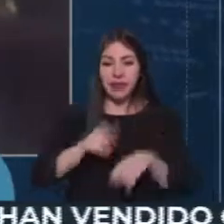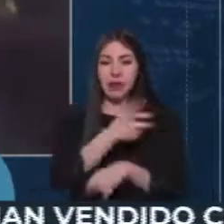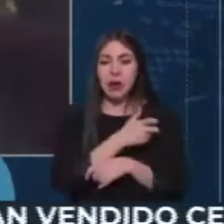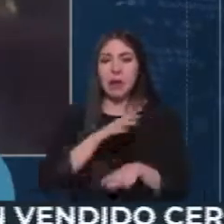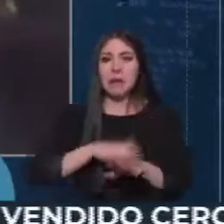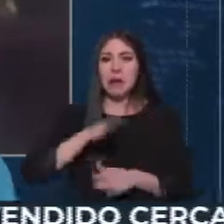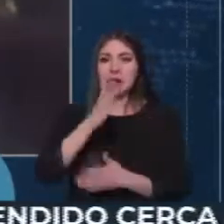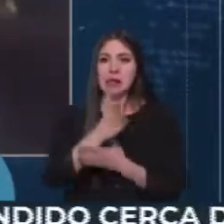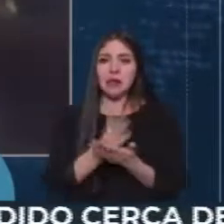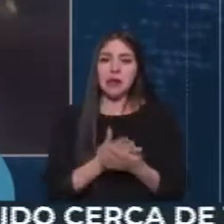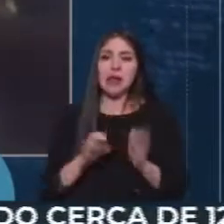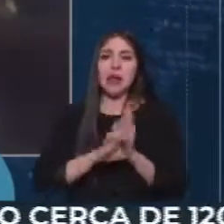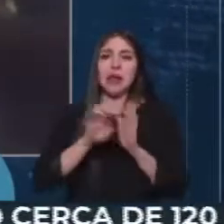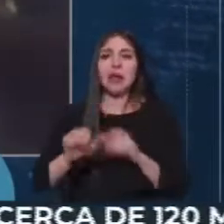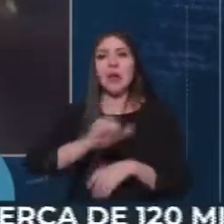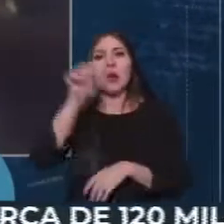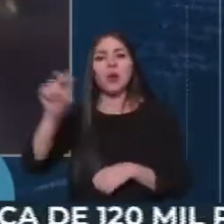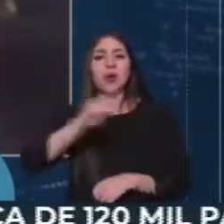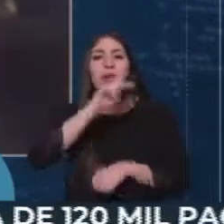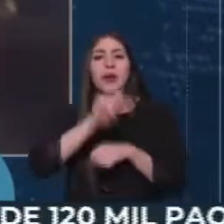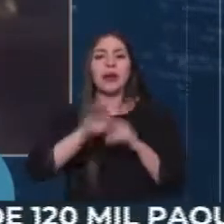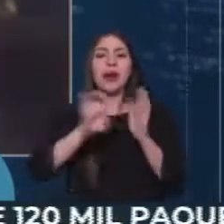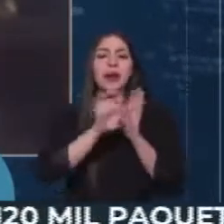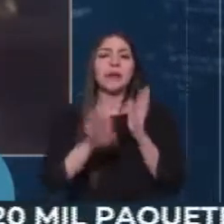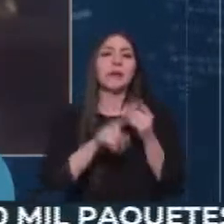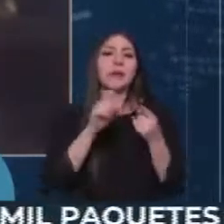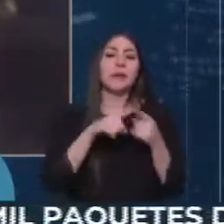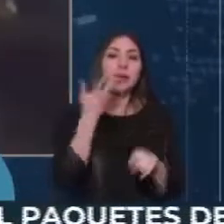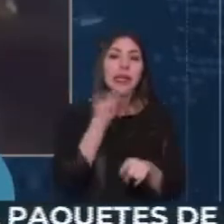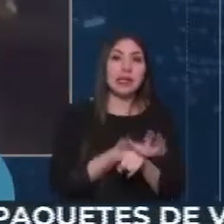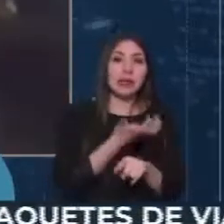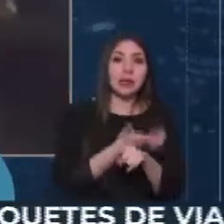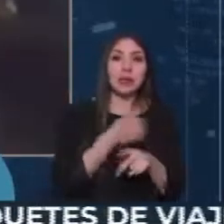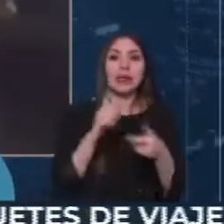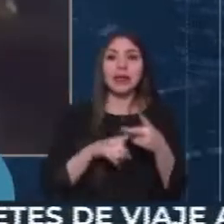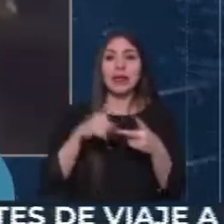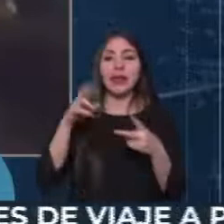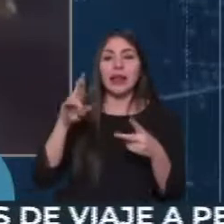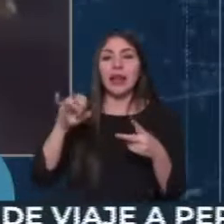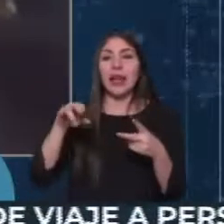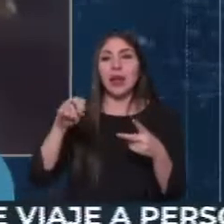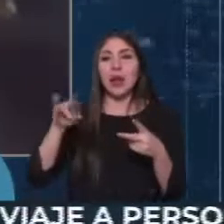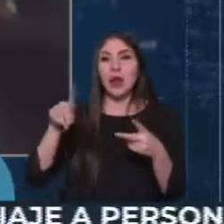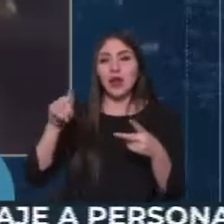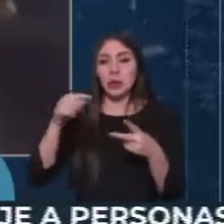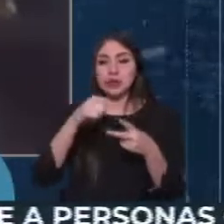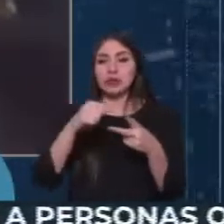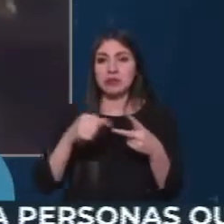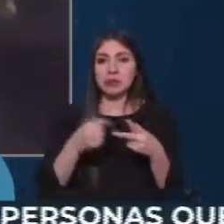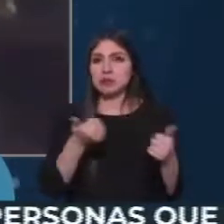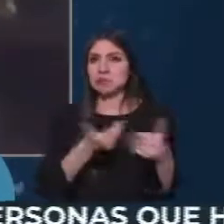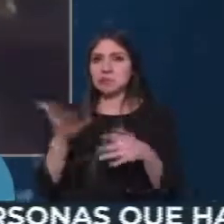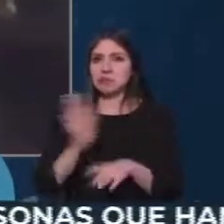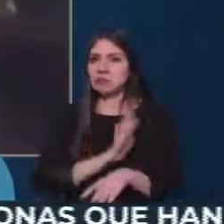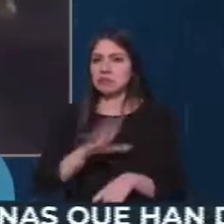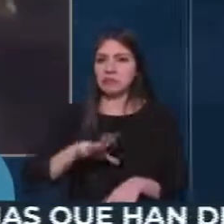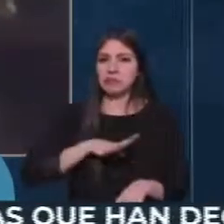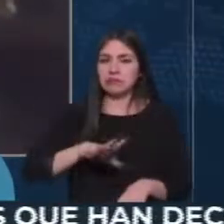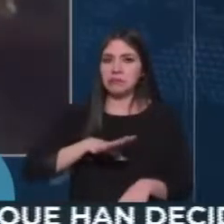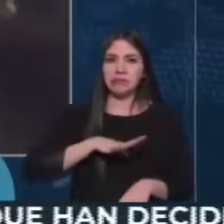que otros países como Estados Unidos y el Reino Unido, pues prácticamente no han exportado ni una, ¿no? Entonces aquí estamos hablando de